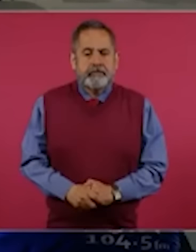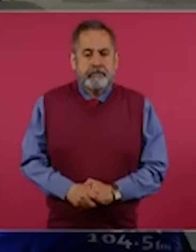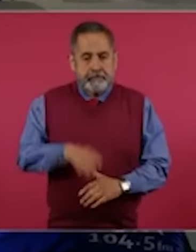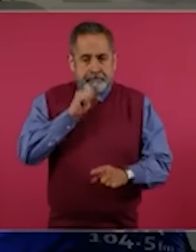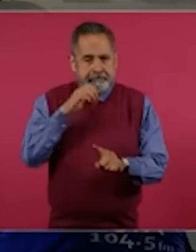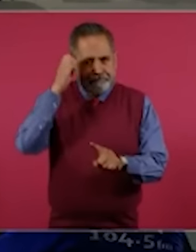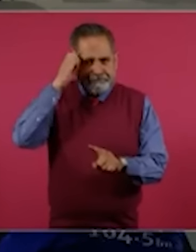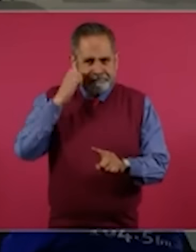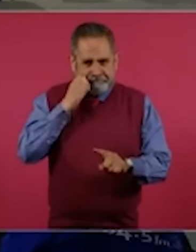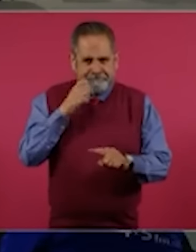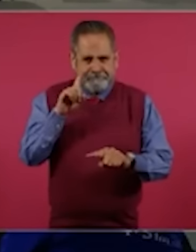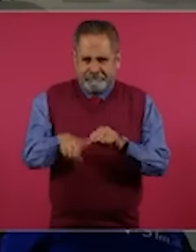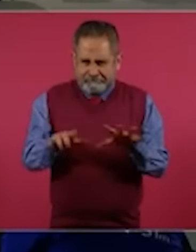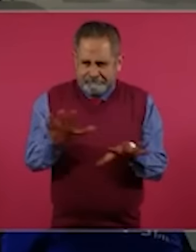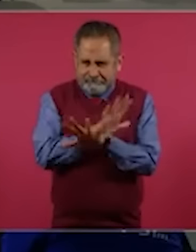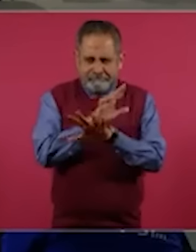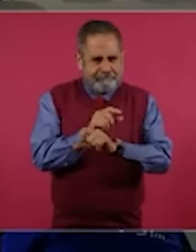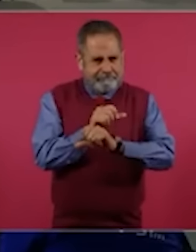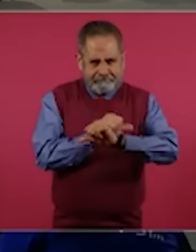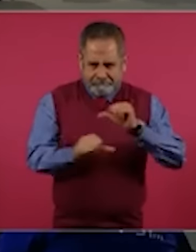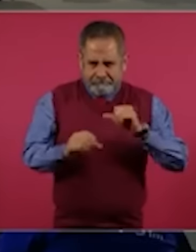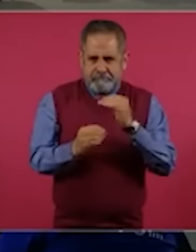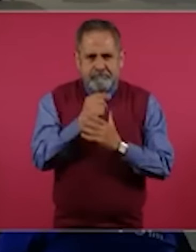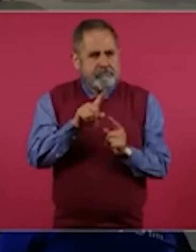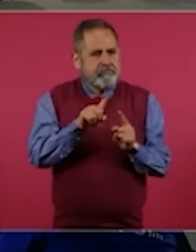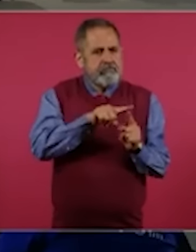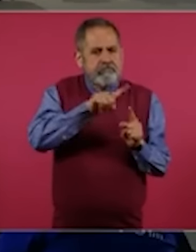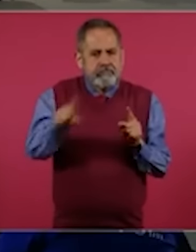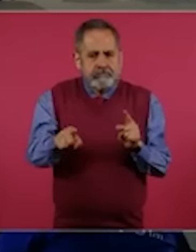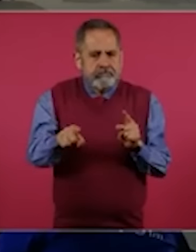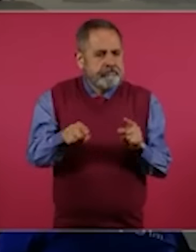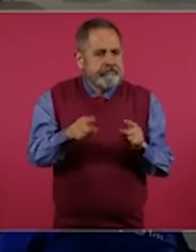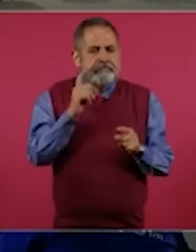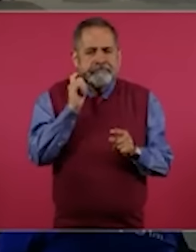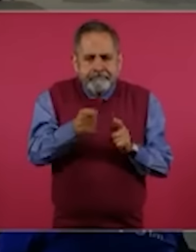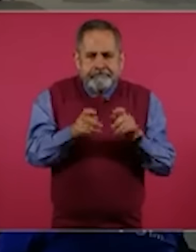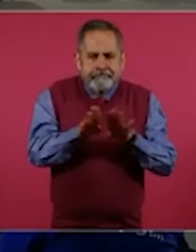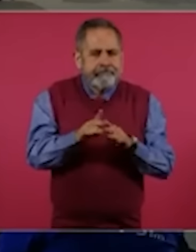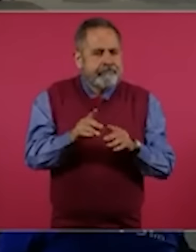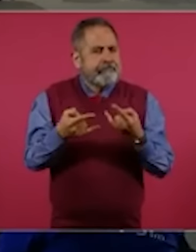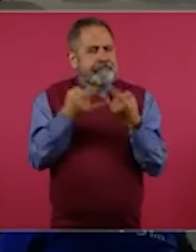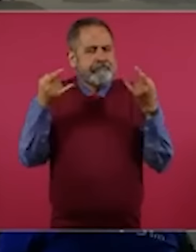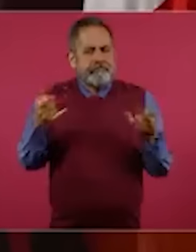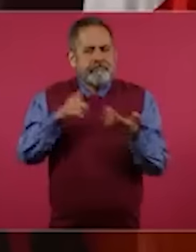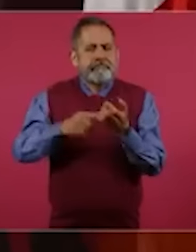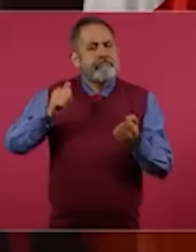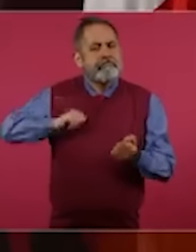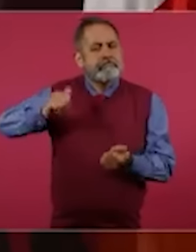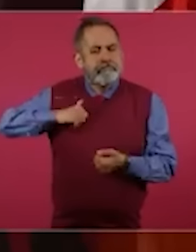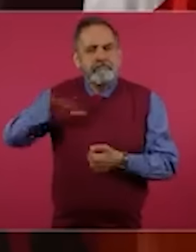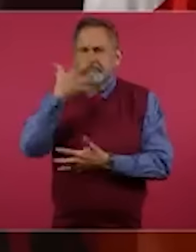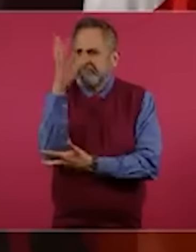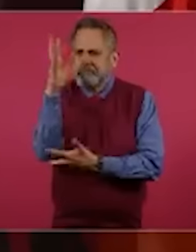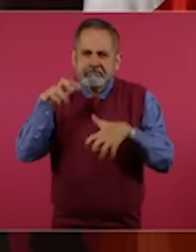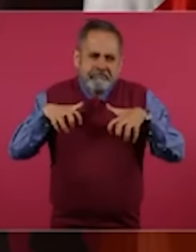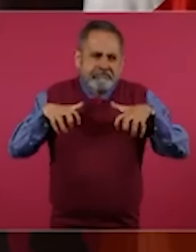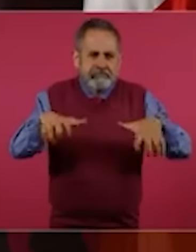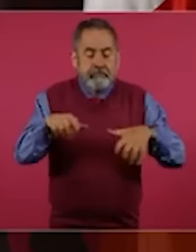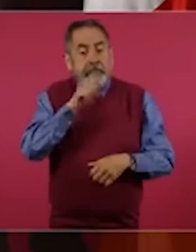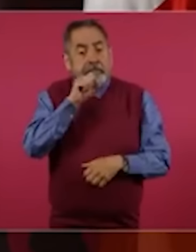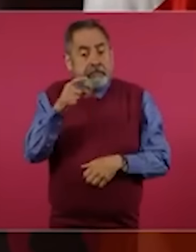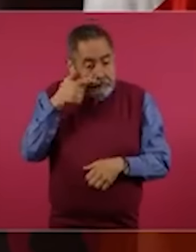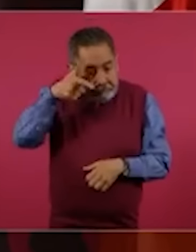ambiental del bosque, la historia, el hilo conductor que es el agua, y ahí se muestran los vestigios arqueológicos que